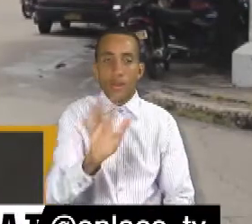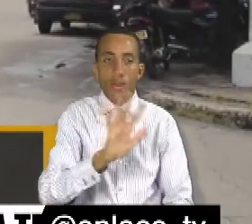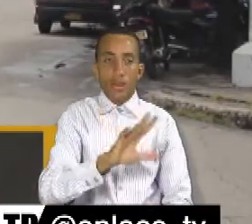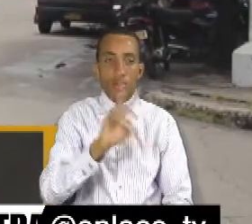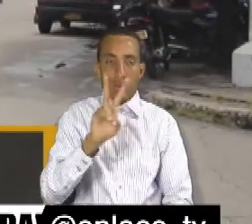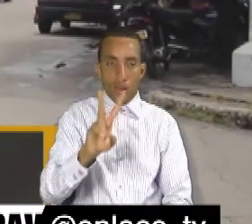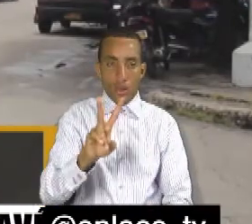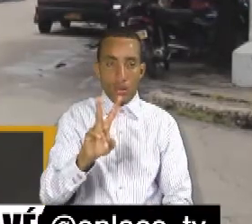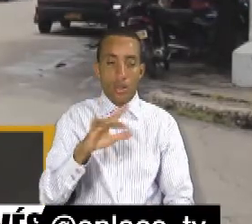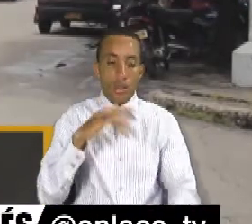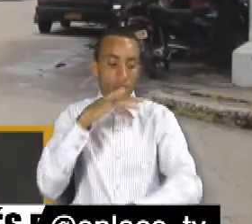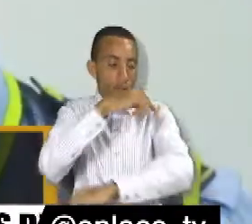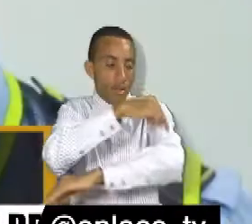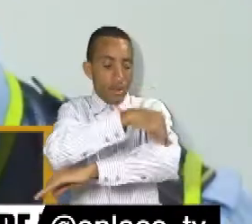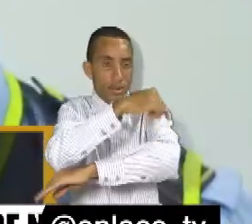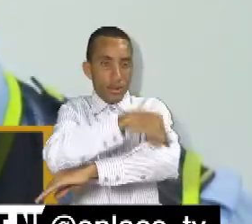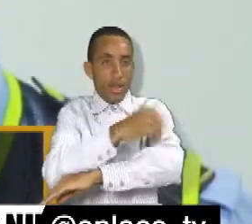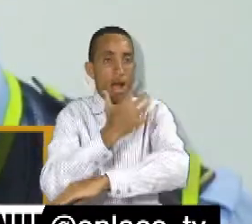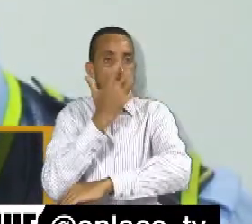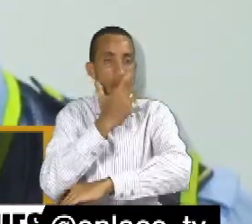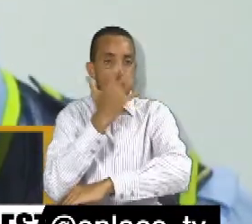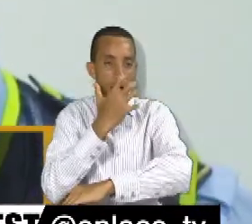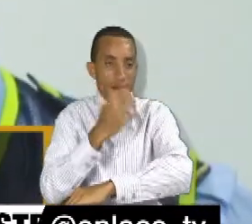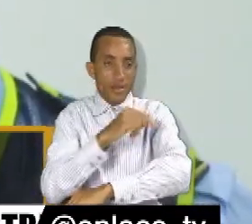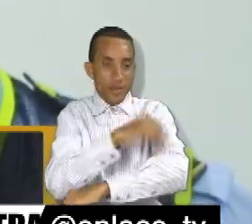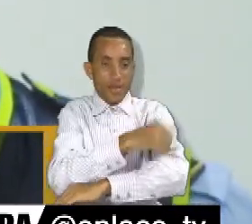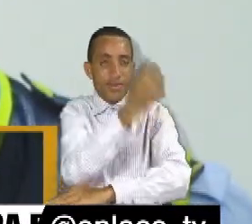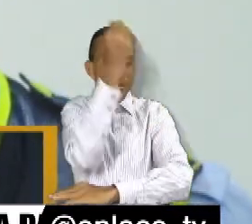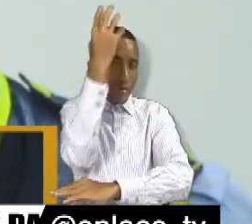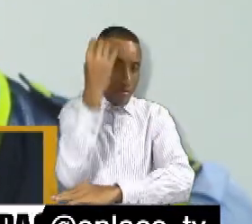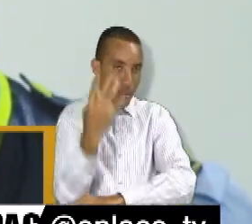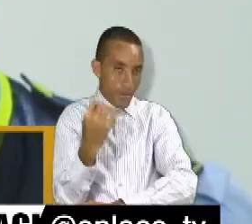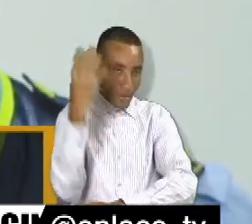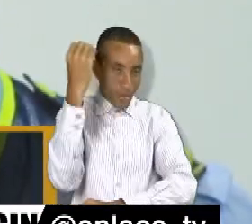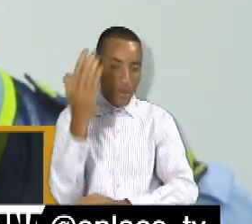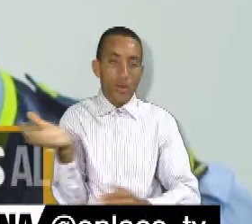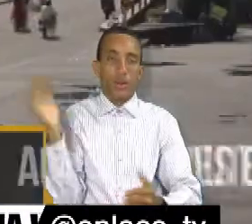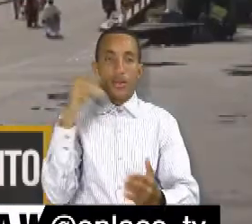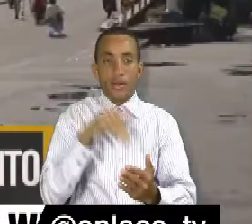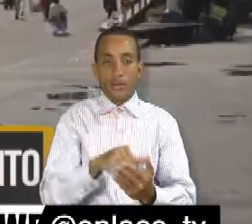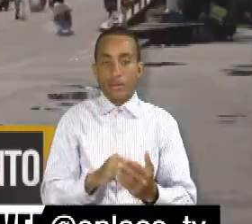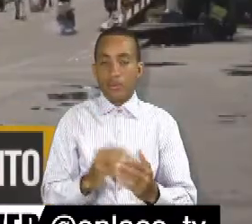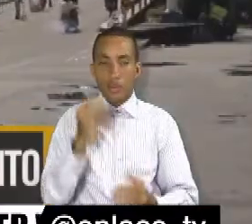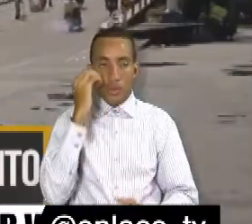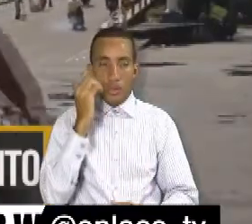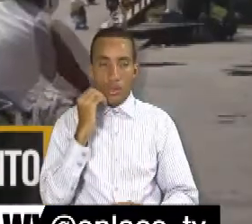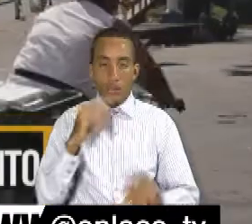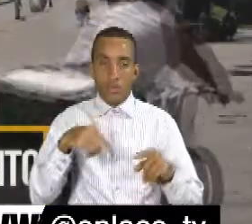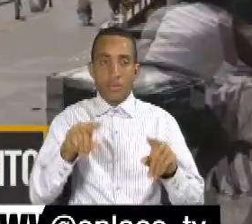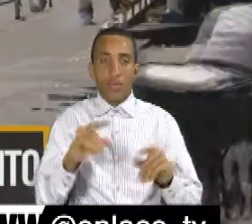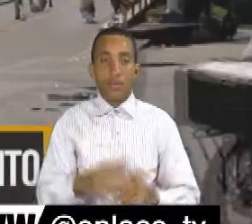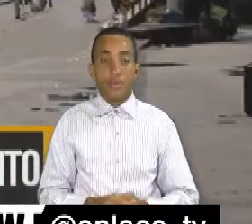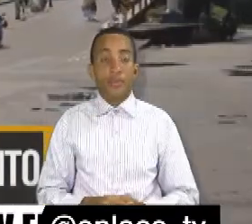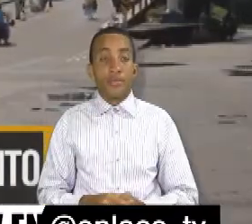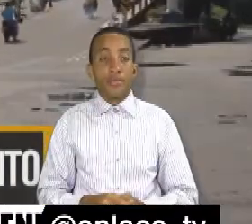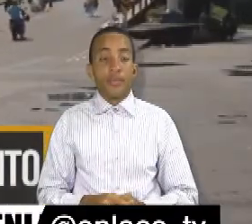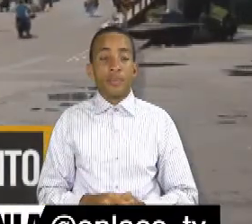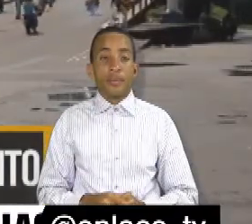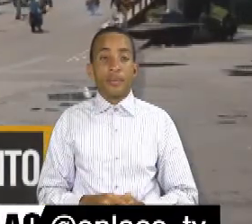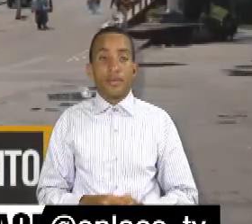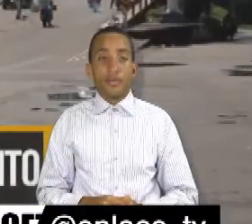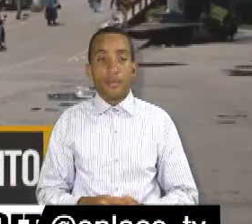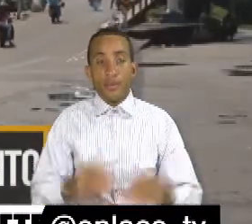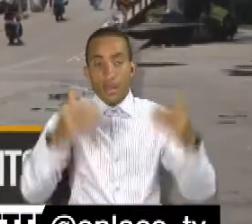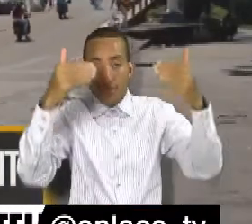la esquina caliente o cruce semaforizado y retornan nuevamente a sus hogares. Si bien la restricción se hará el domingo 15 de